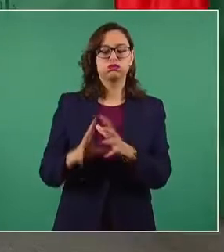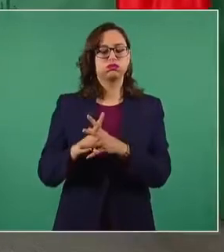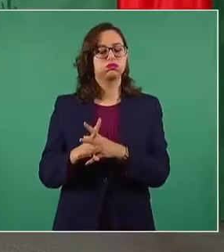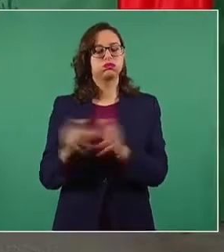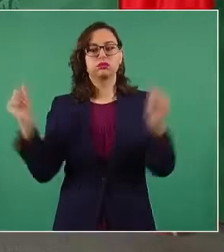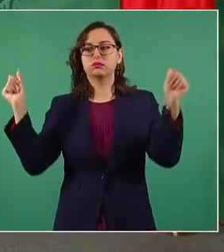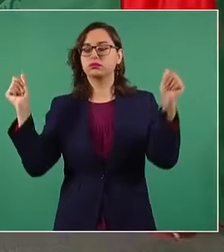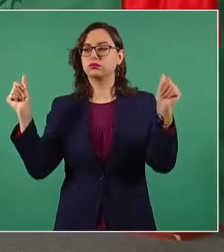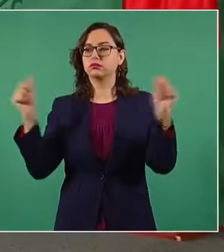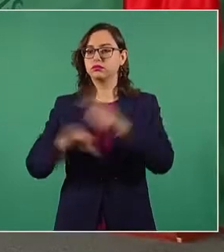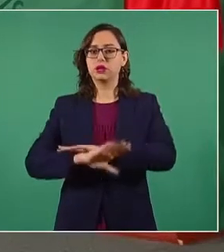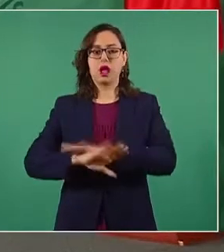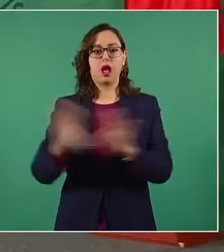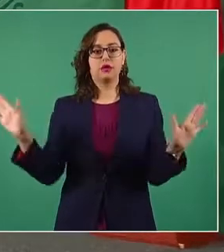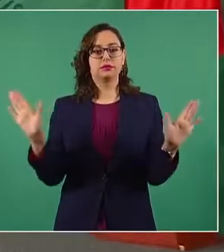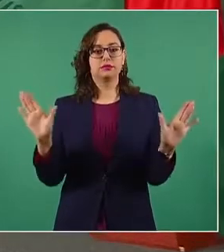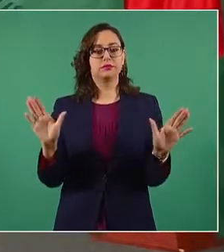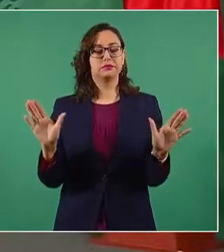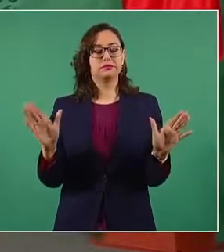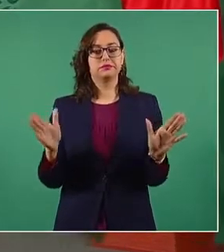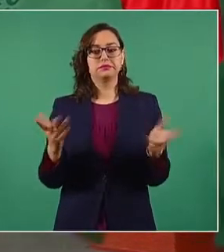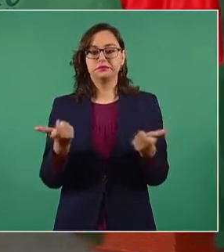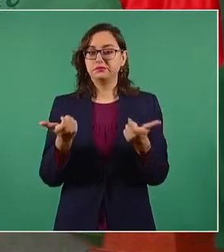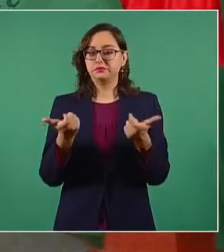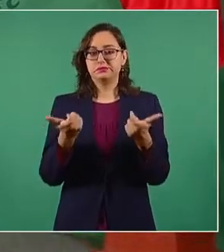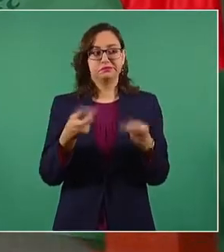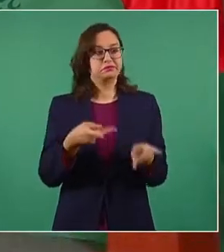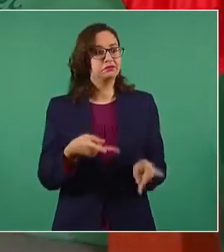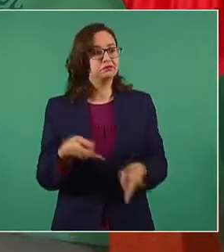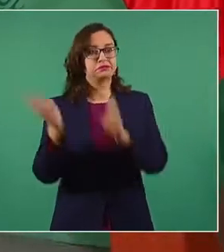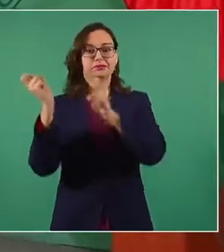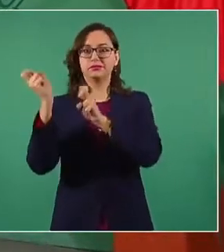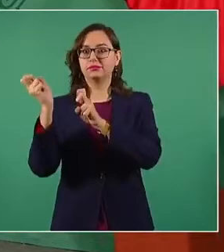desaparecía la empresa y ya no los